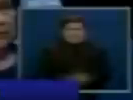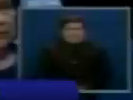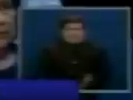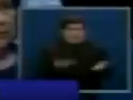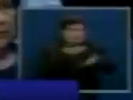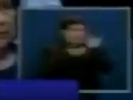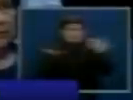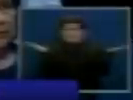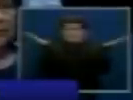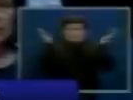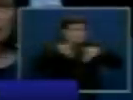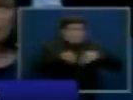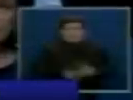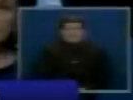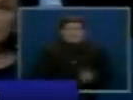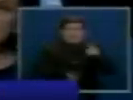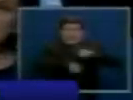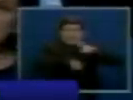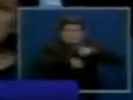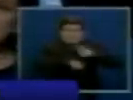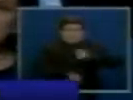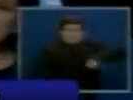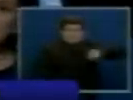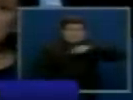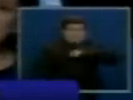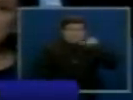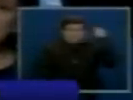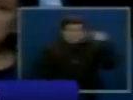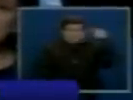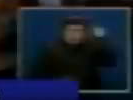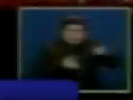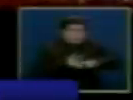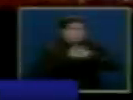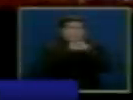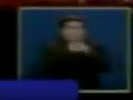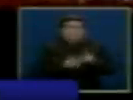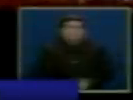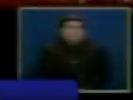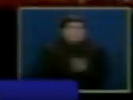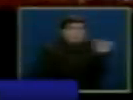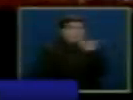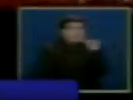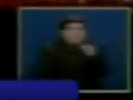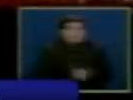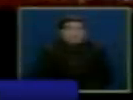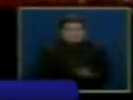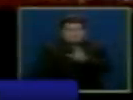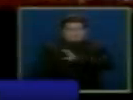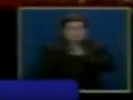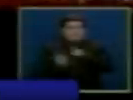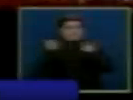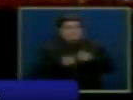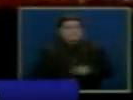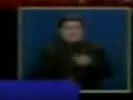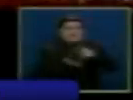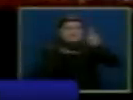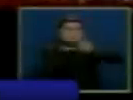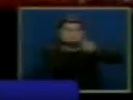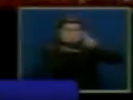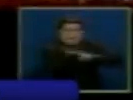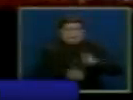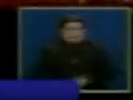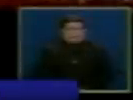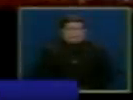existía hasta la llegada de nuestra administración. Asimismo, la Policía de Control Fiscal,